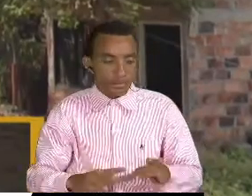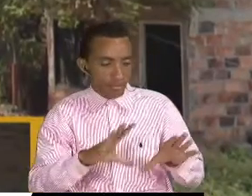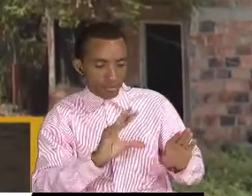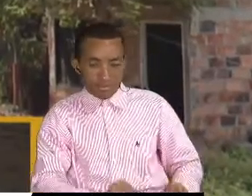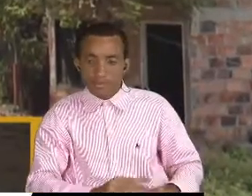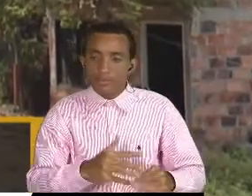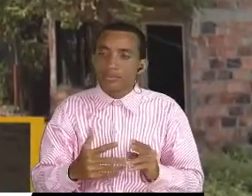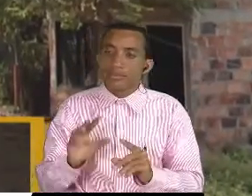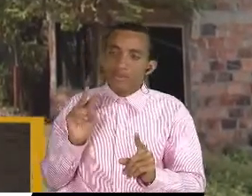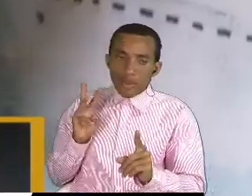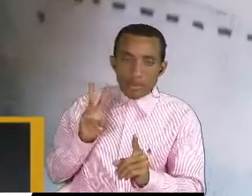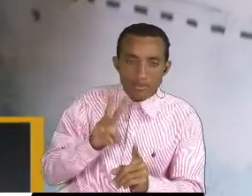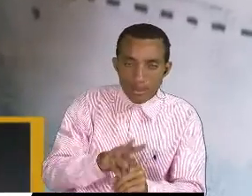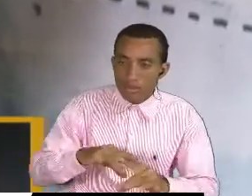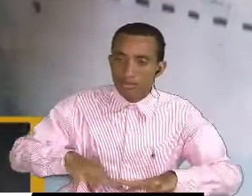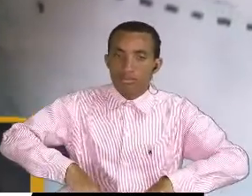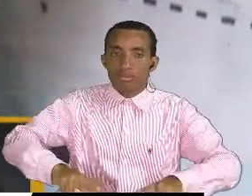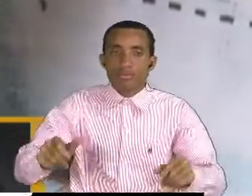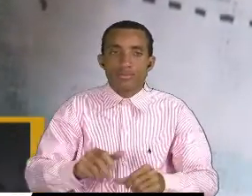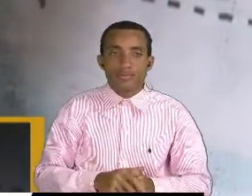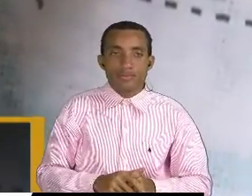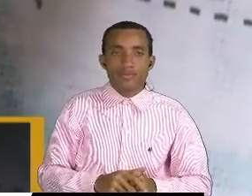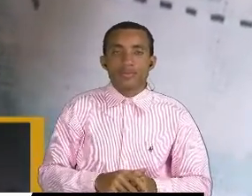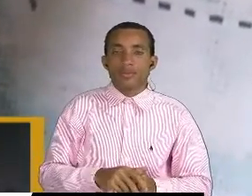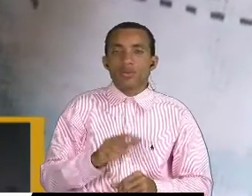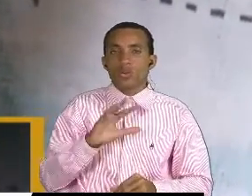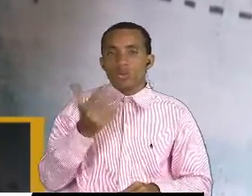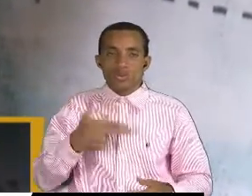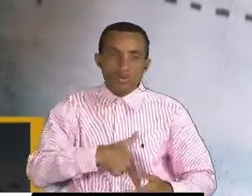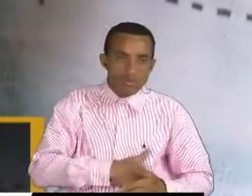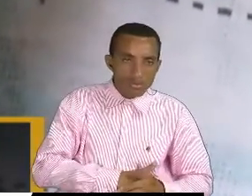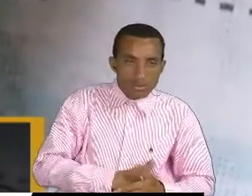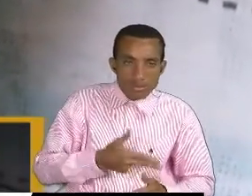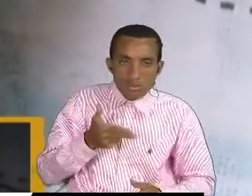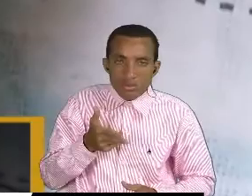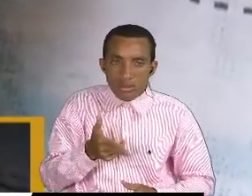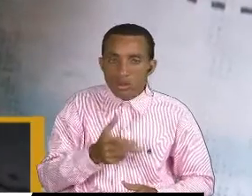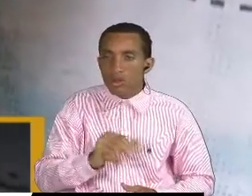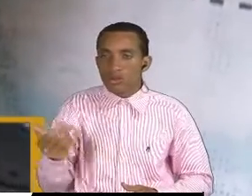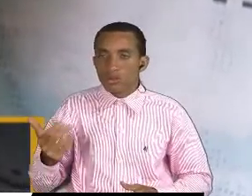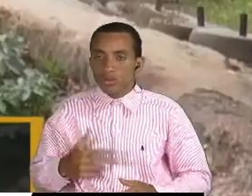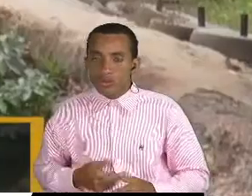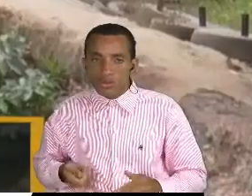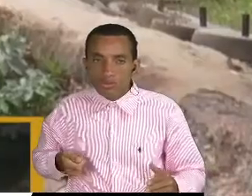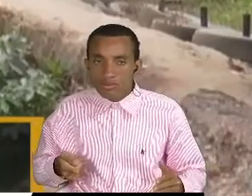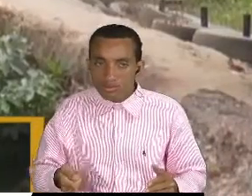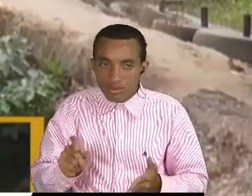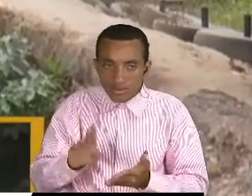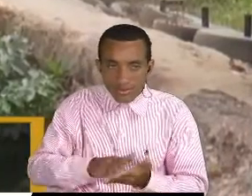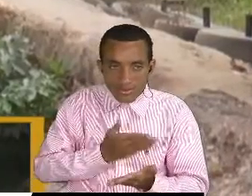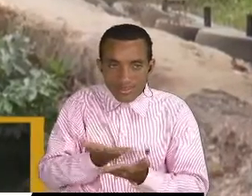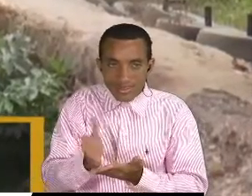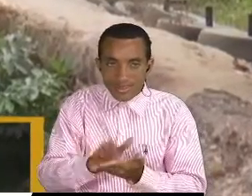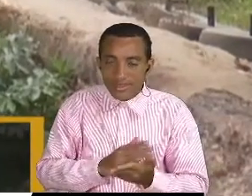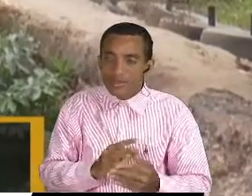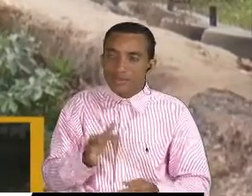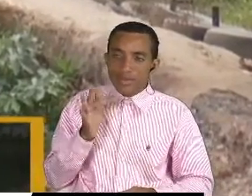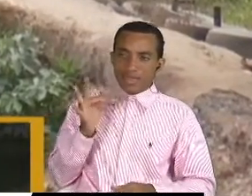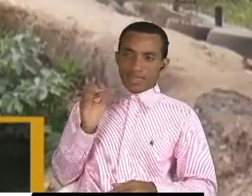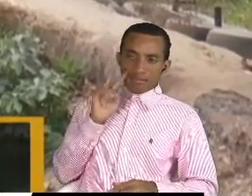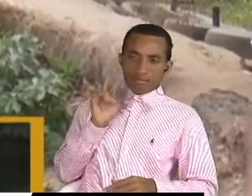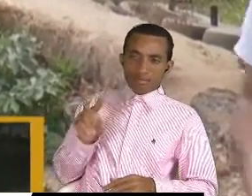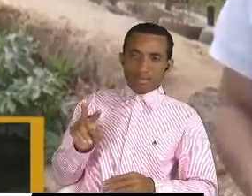los delincuentes. Y llegaron unos .38, un revólver, otros dos tenían un cuchillo. Según el testigo, los cobradores habrían